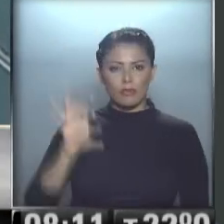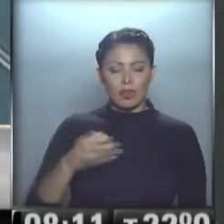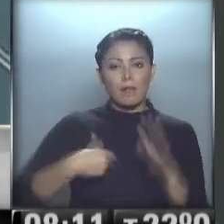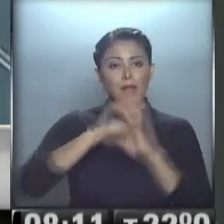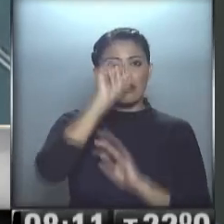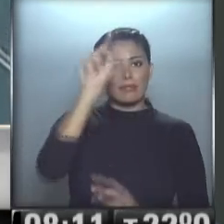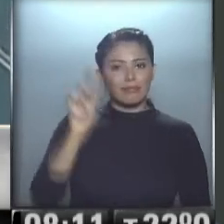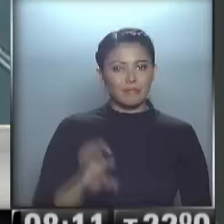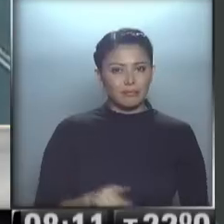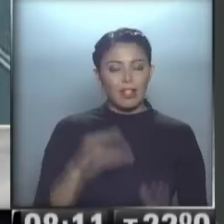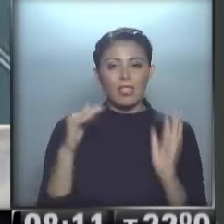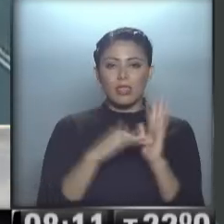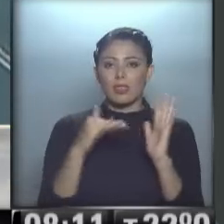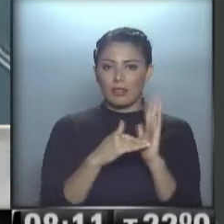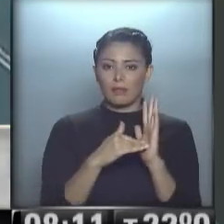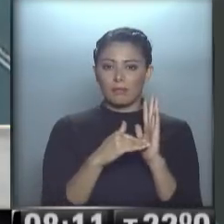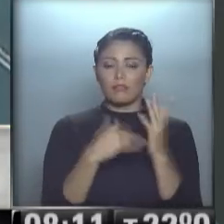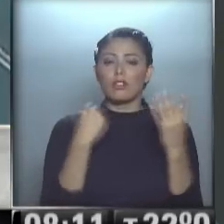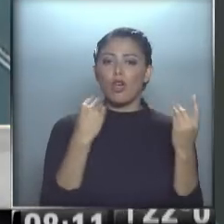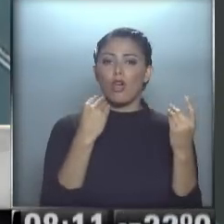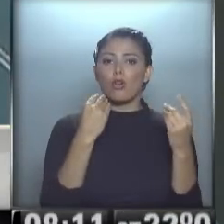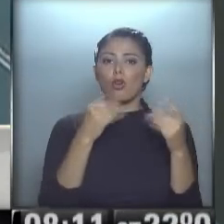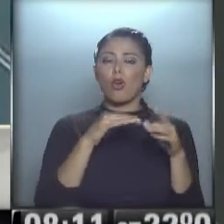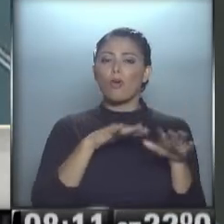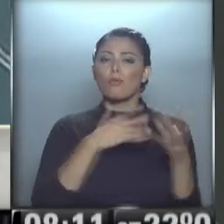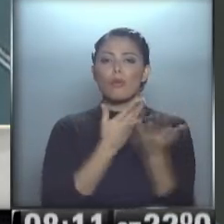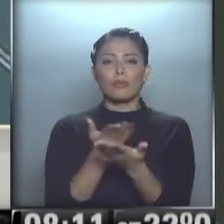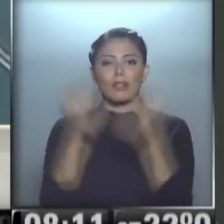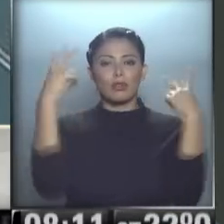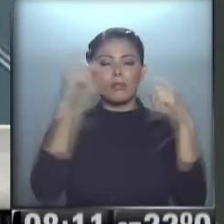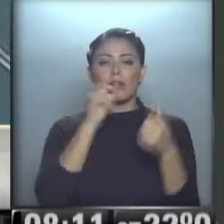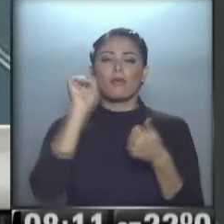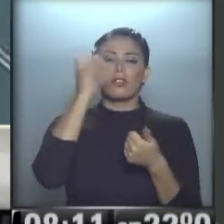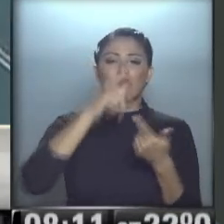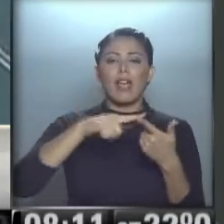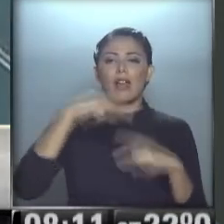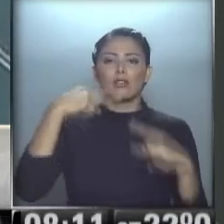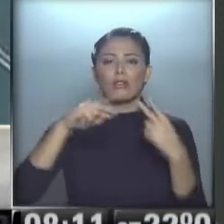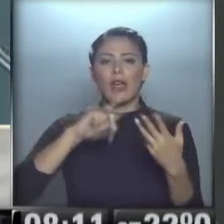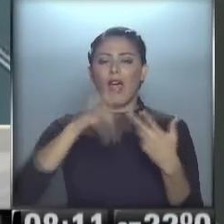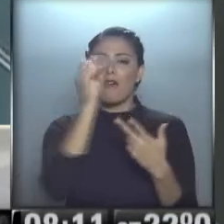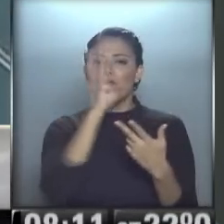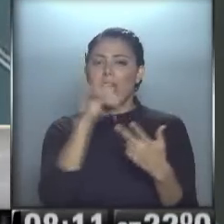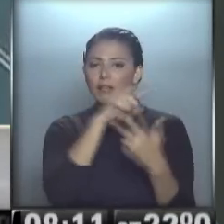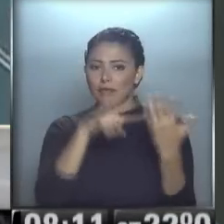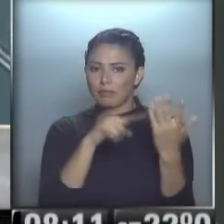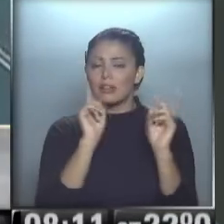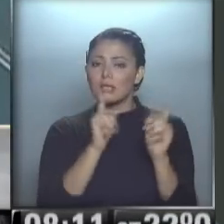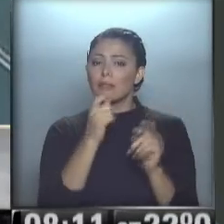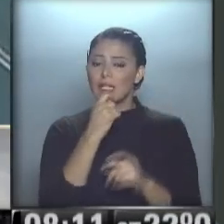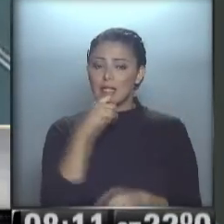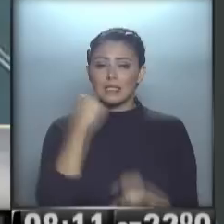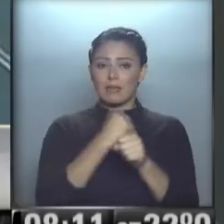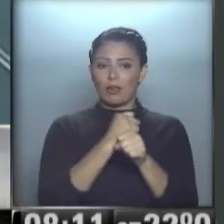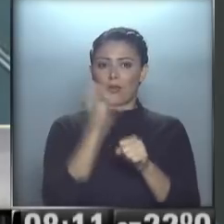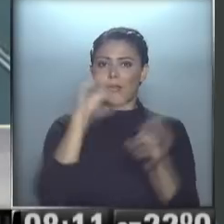regionales tienen que ver con El desenvolvimiento de la actividad turística o sea hotelería bares restaurantes y lo que significa en materia de efecto multiplicador del